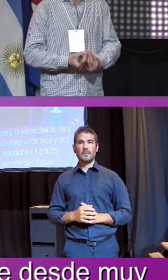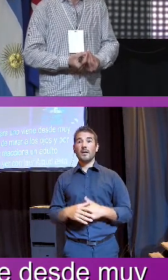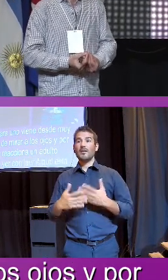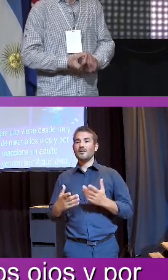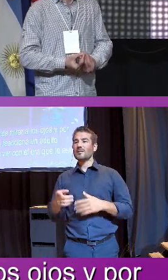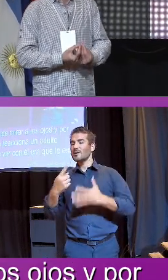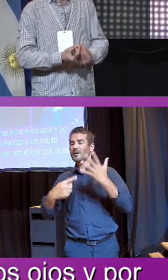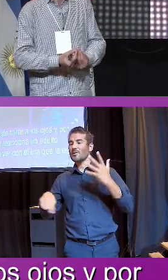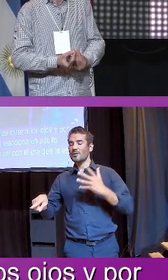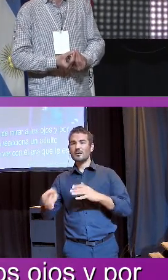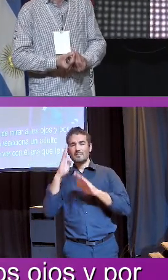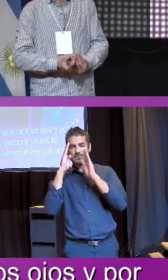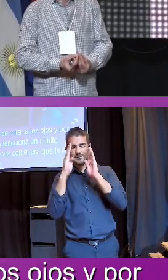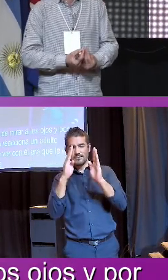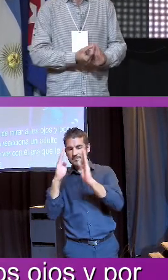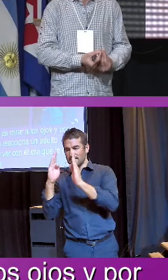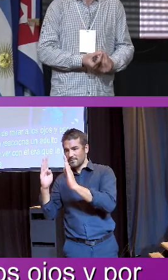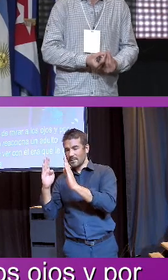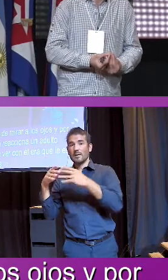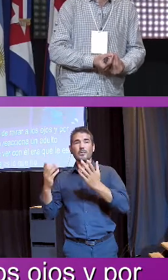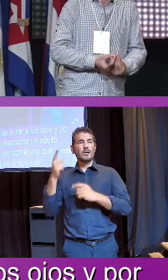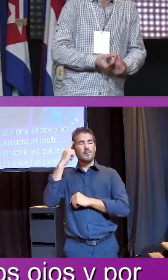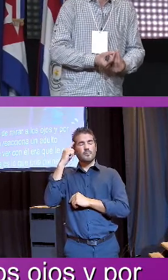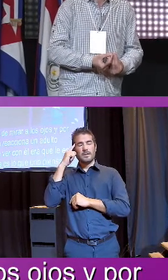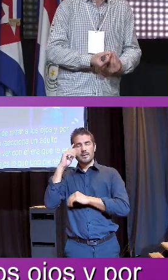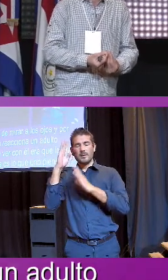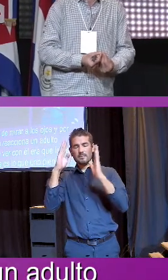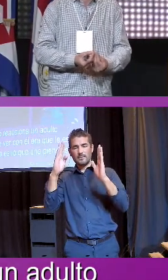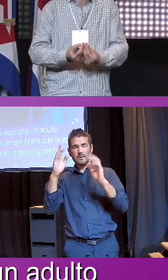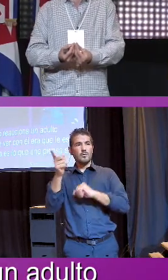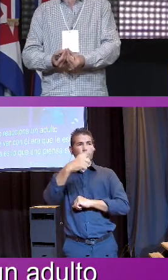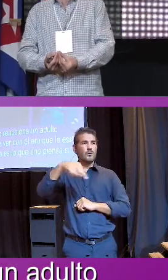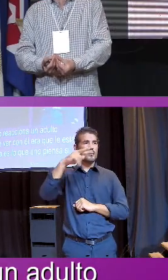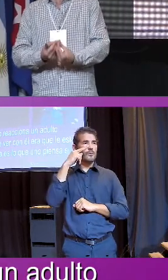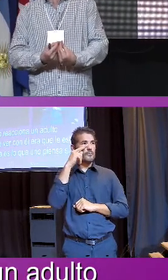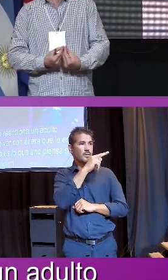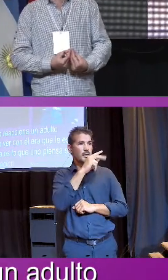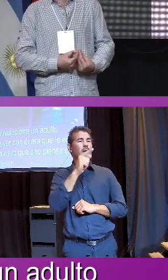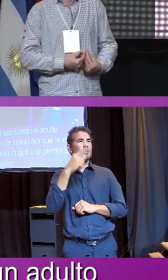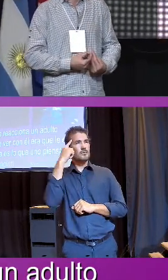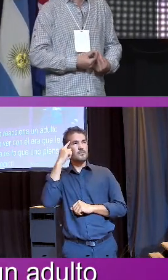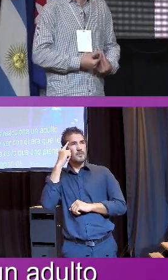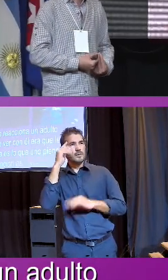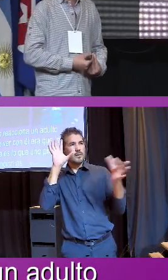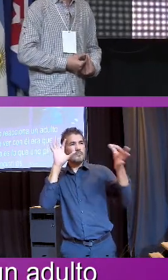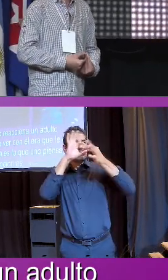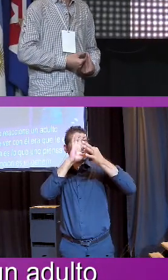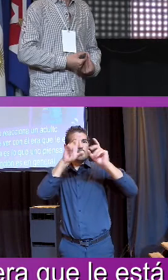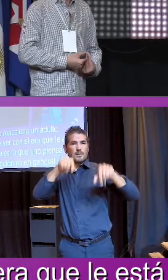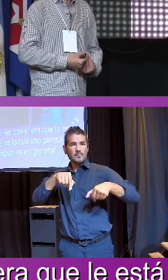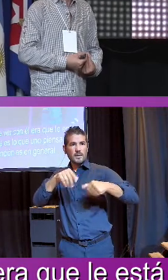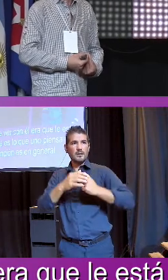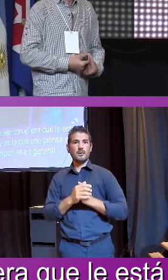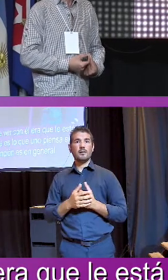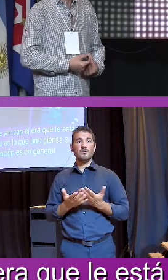prestando atención. Lo que uno mira es lo que uno piensa, ¿sí? A lo que uno está prestándole atención es, en general, aquello que tiene en